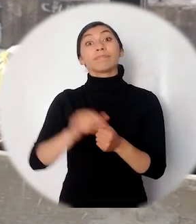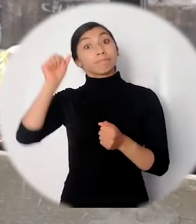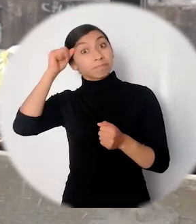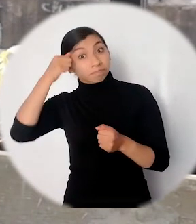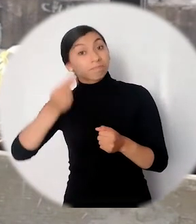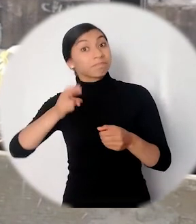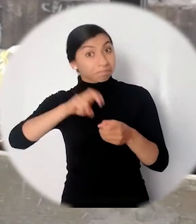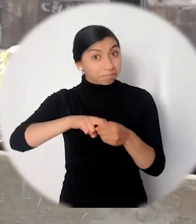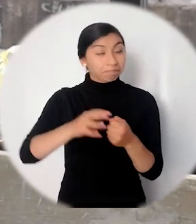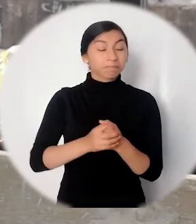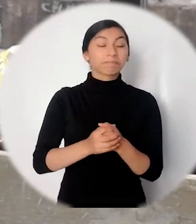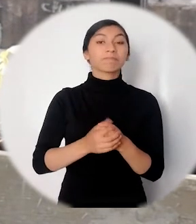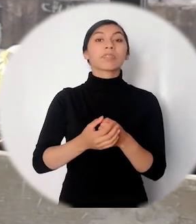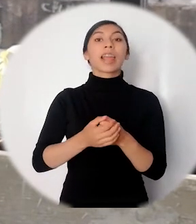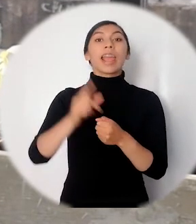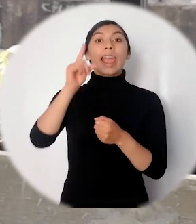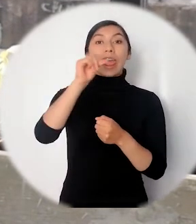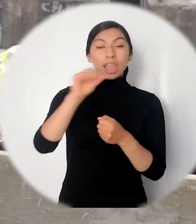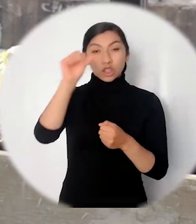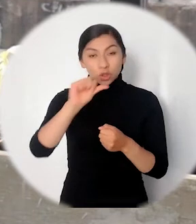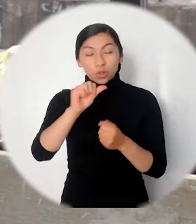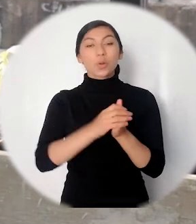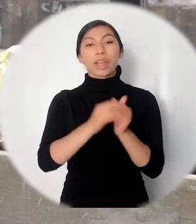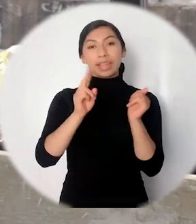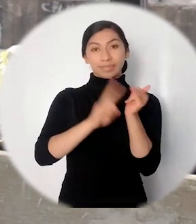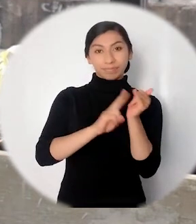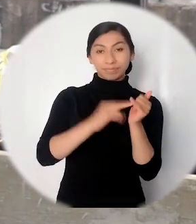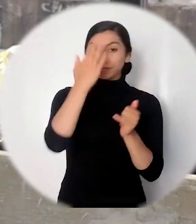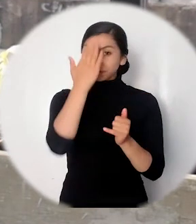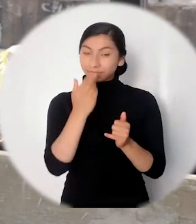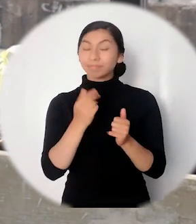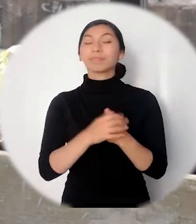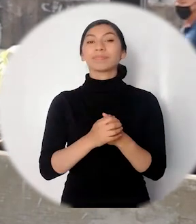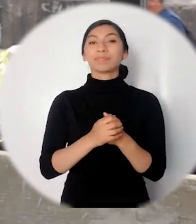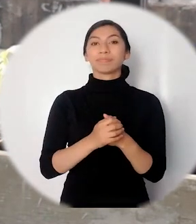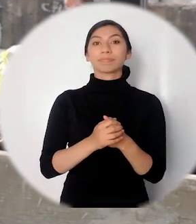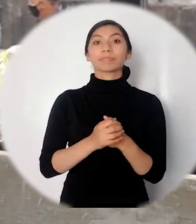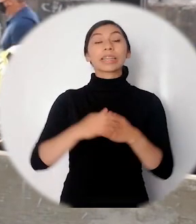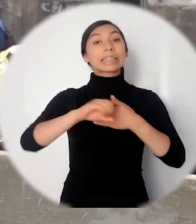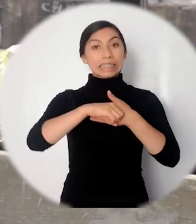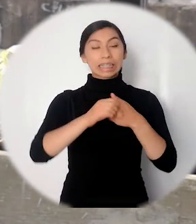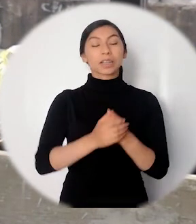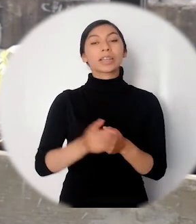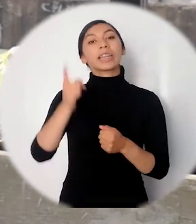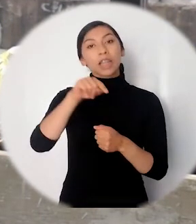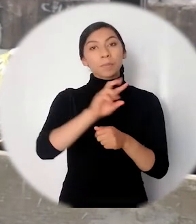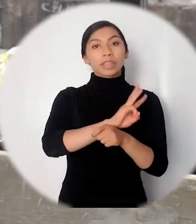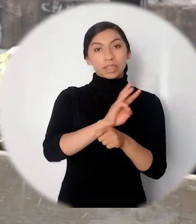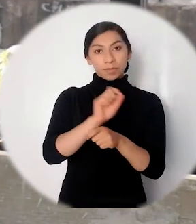redes sociales. Recuerden que pueden seguirnos en Twitter, Instagram, Facebook y YouTube como @Unidad Víctimas y también